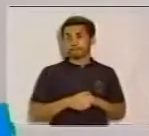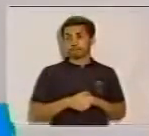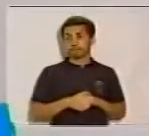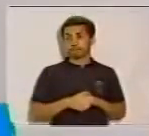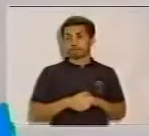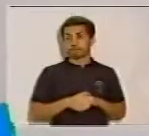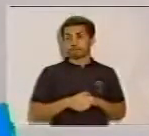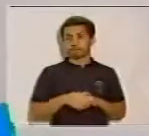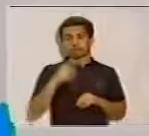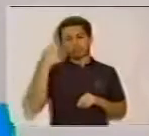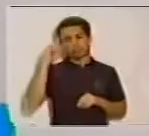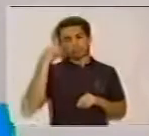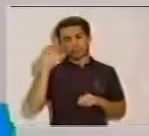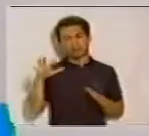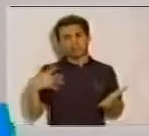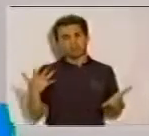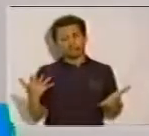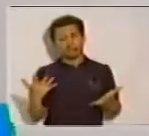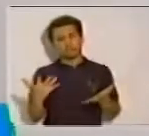¿Para qué los localicé?